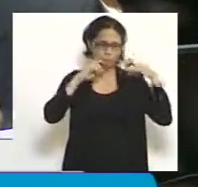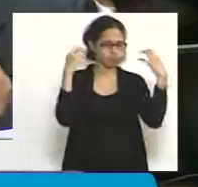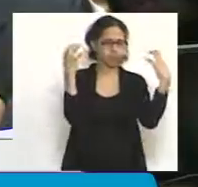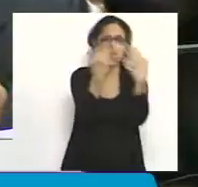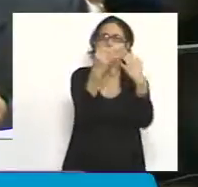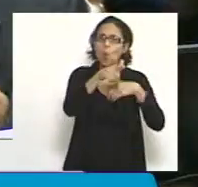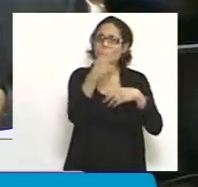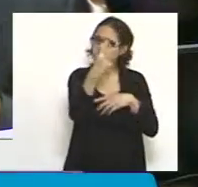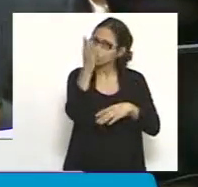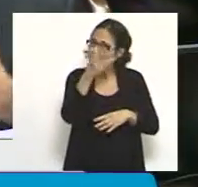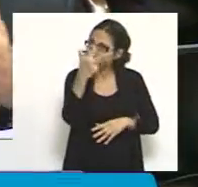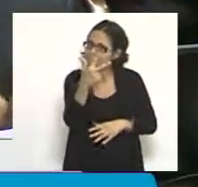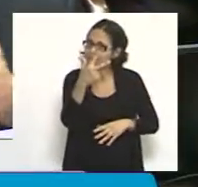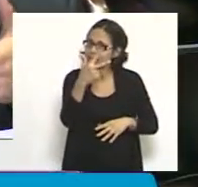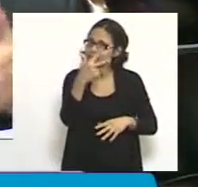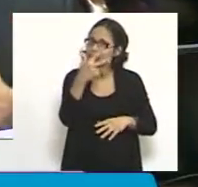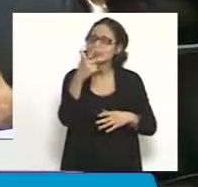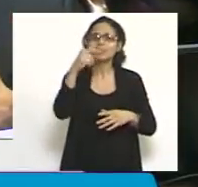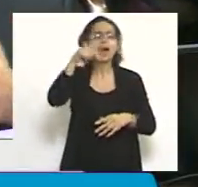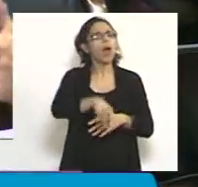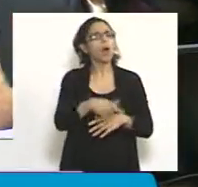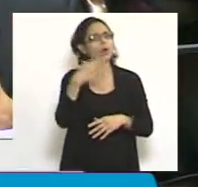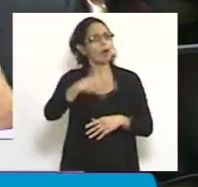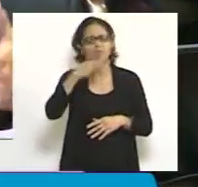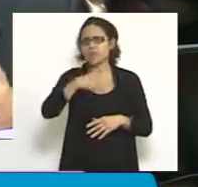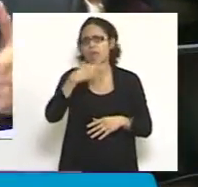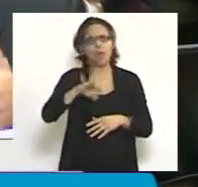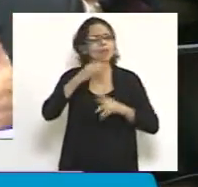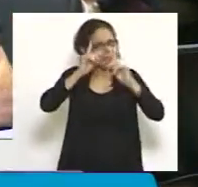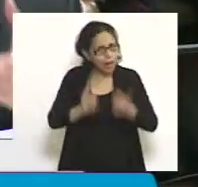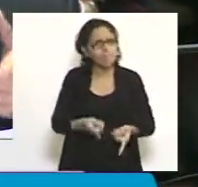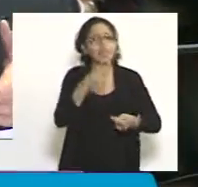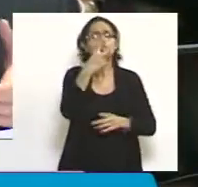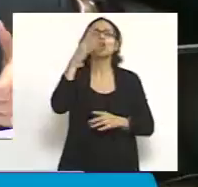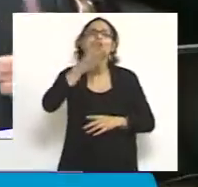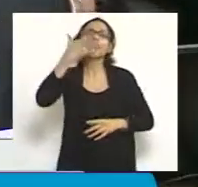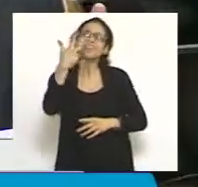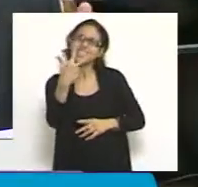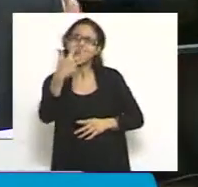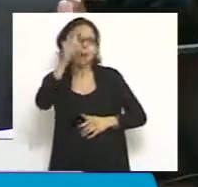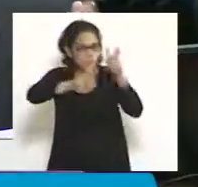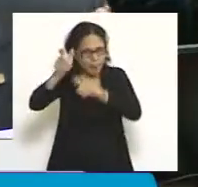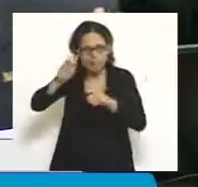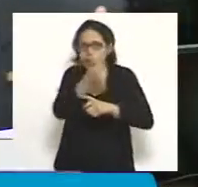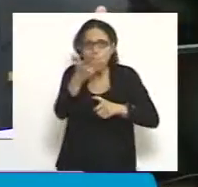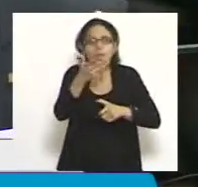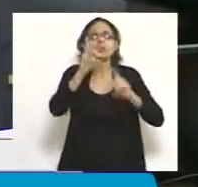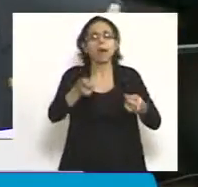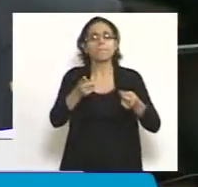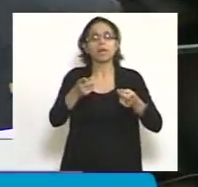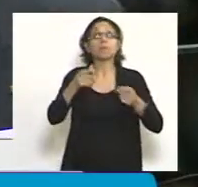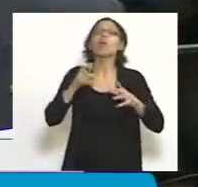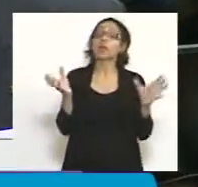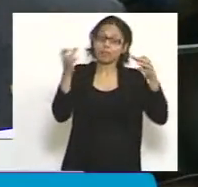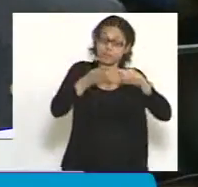nos parece que en esta oportunidad también se debería requerir las 2/3 partes de los miembros totales. Obviamente que el oficialismo no